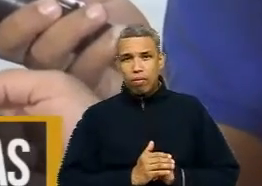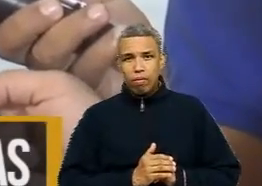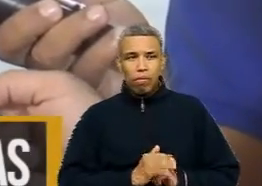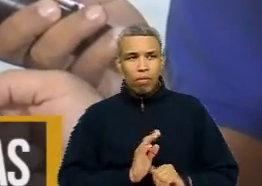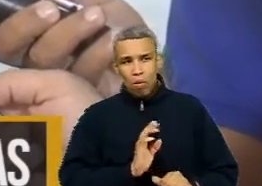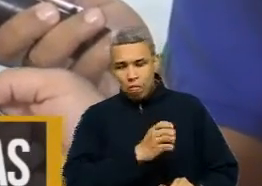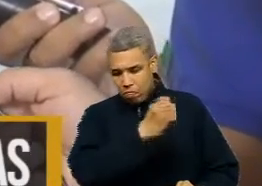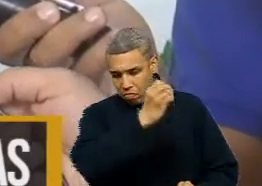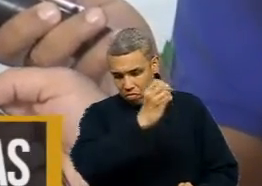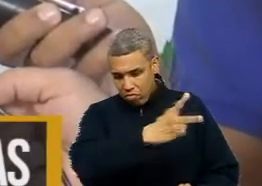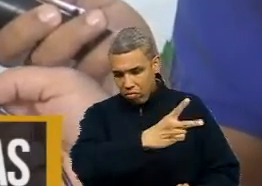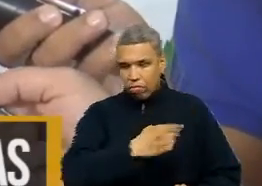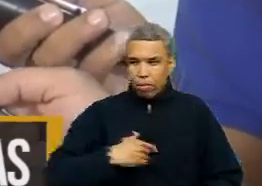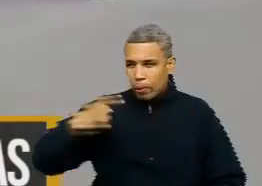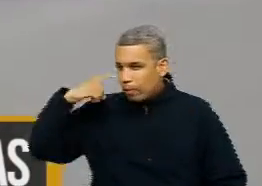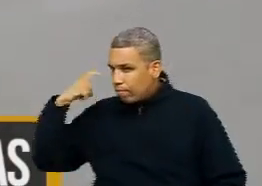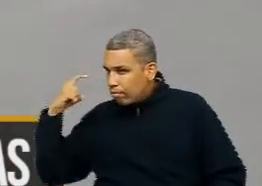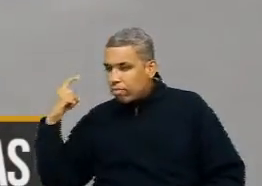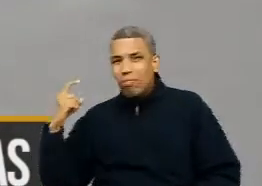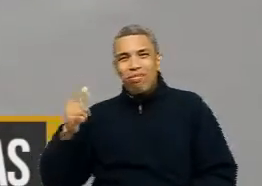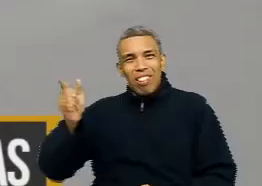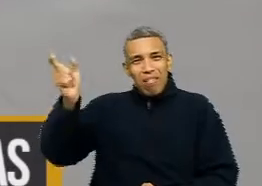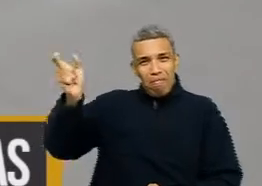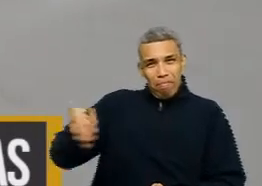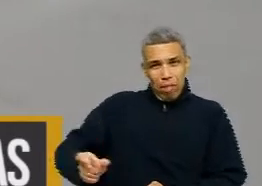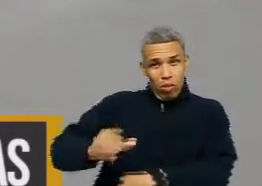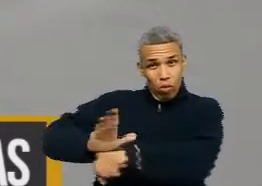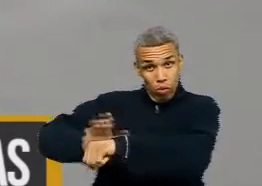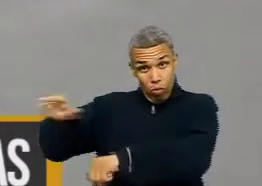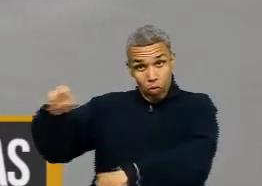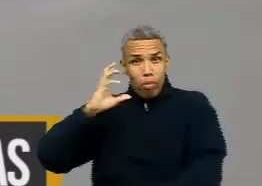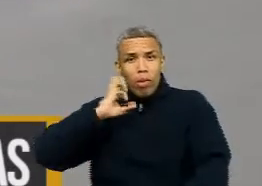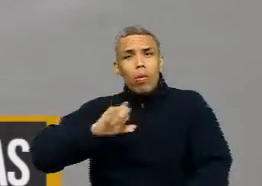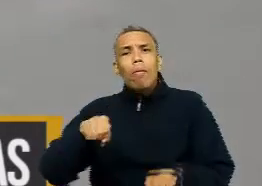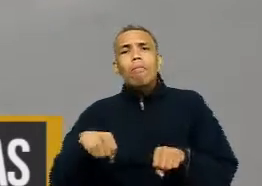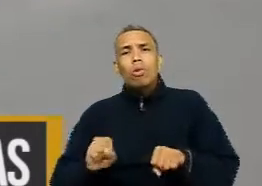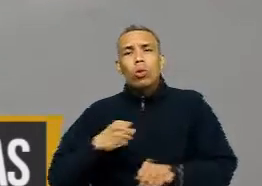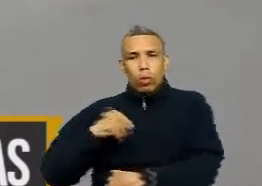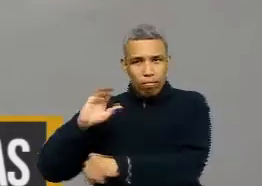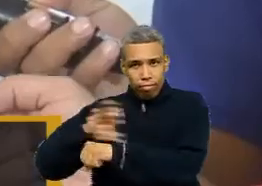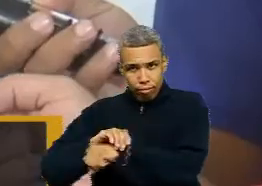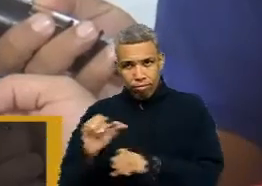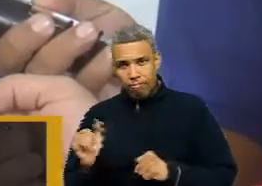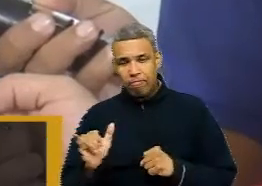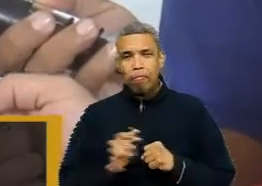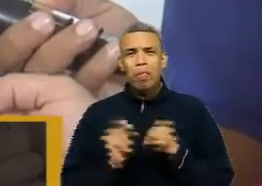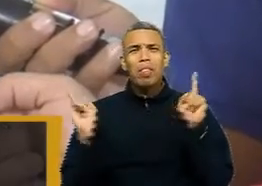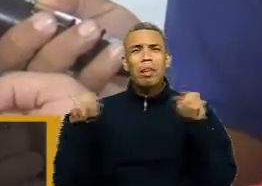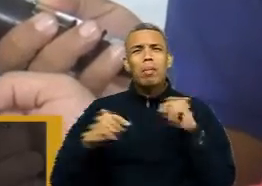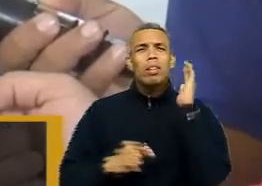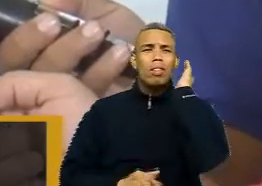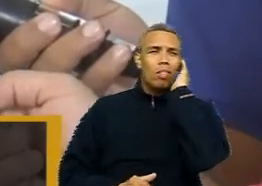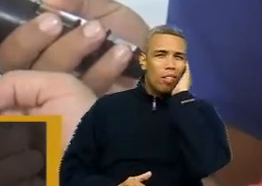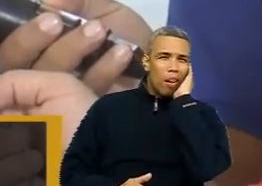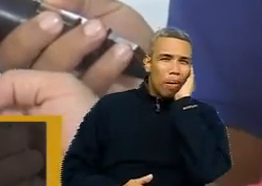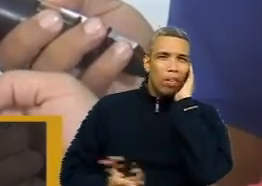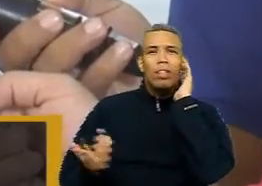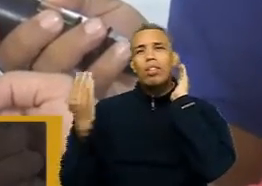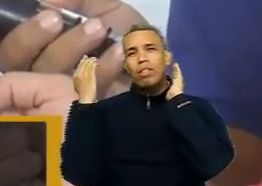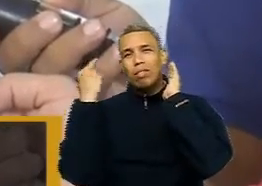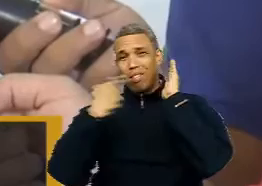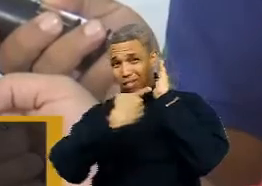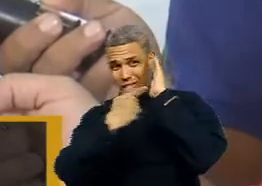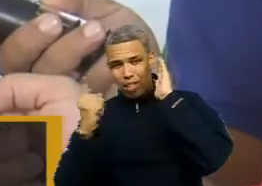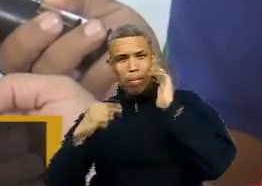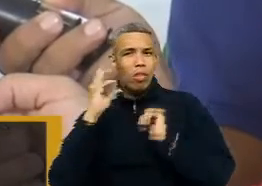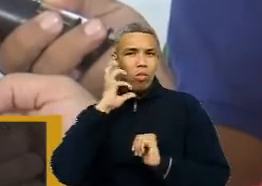por receptación de una persona. También ha habido capturas por hurto y se ha recuperado un celular. Se presenta el hurto a